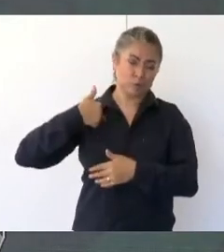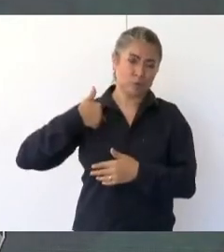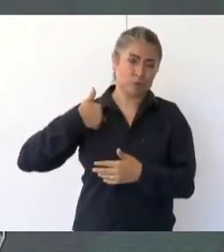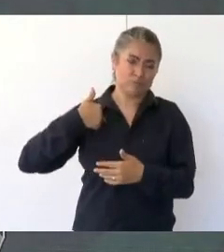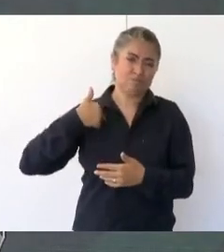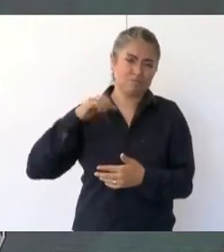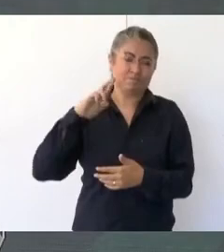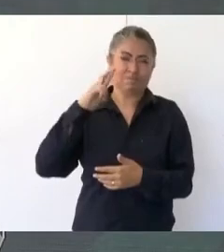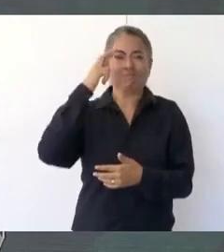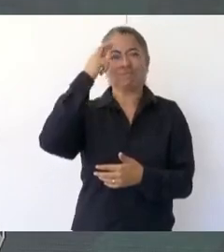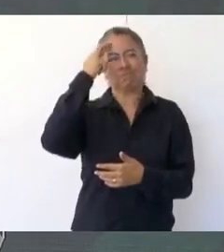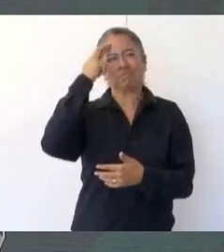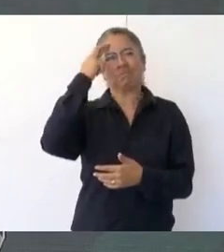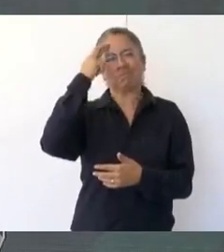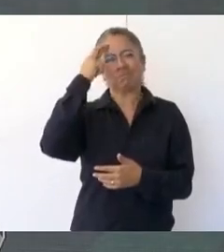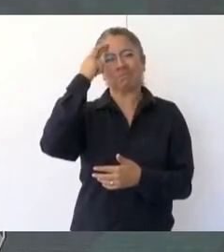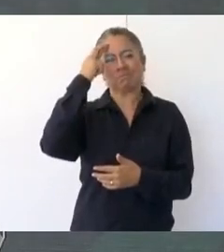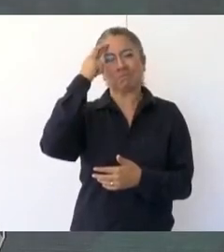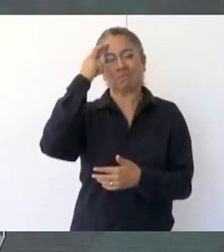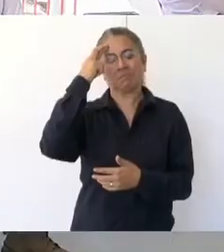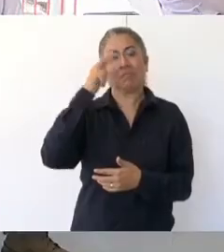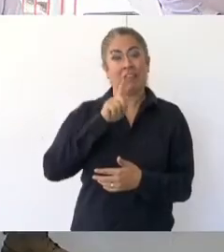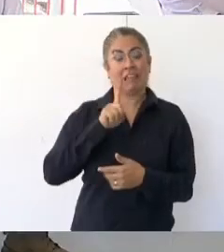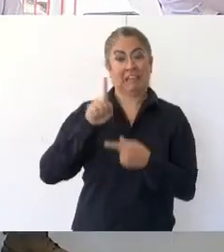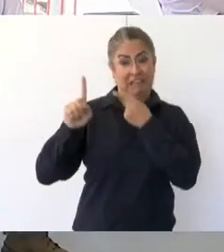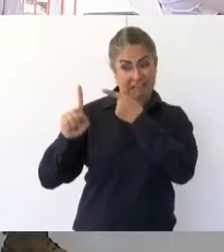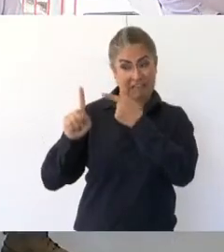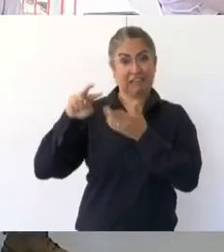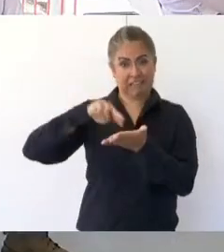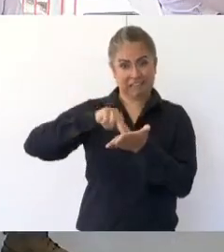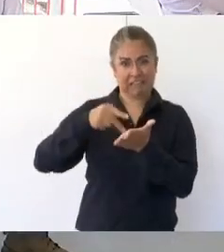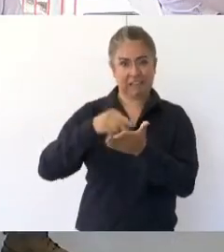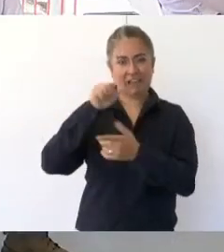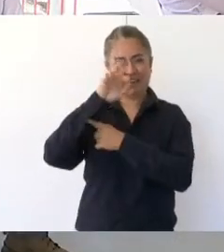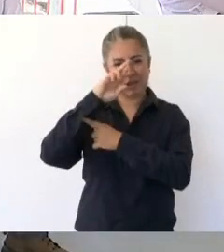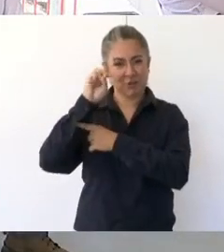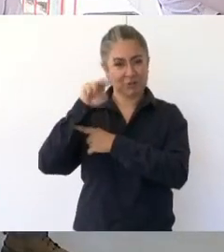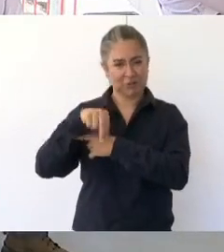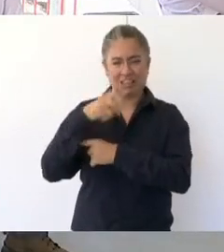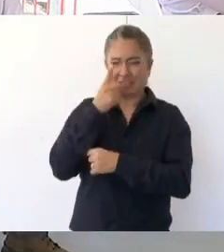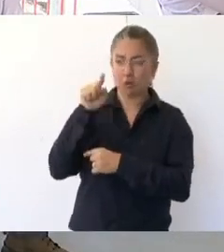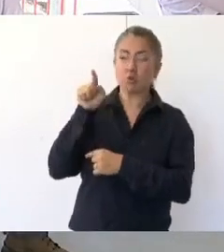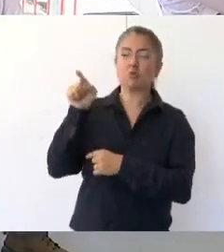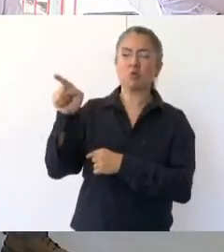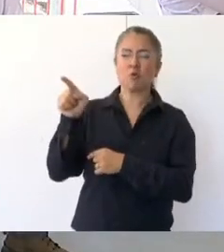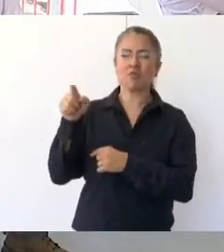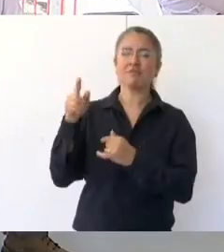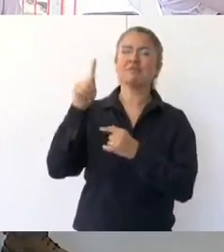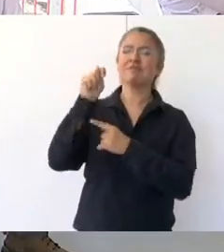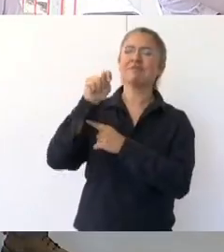le llamábamos al ingeniero Aarón Tlaloc,